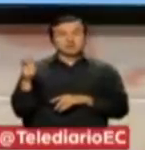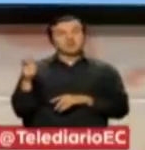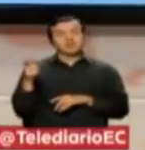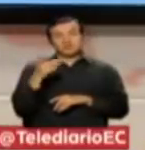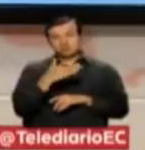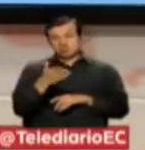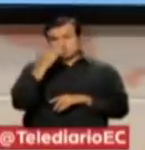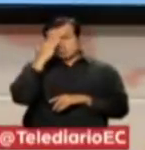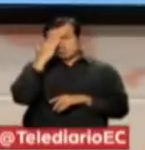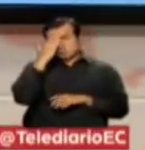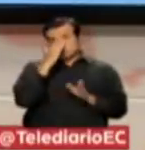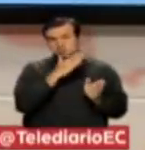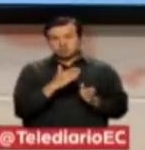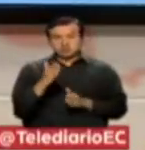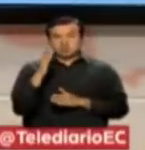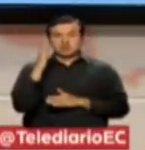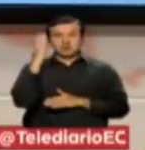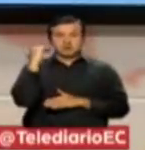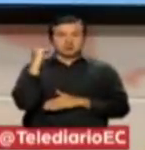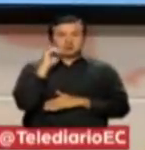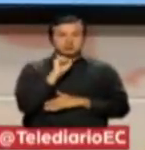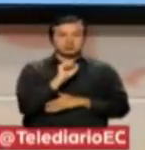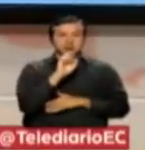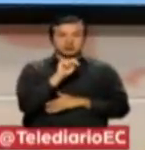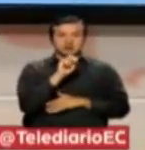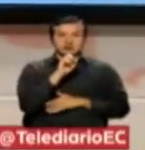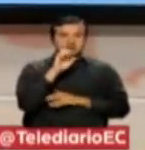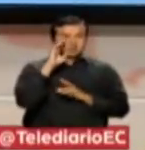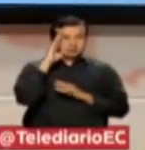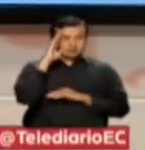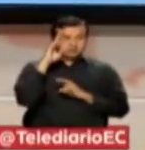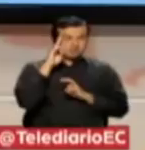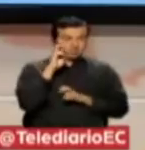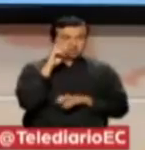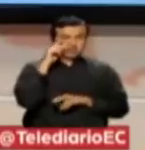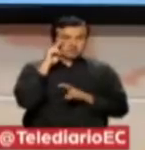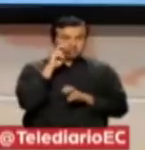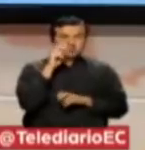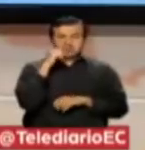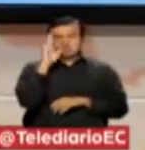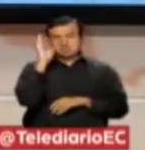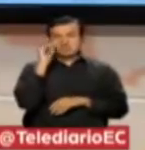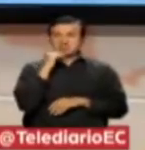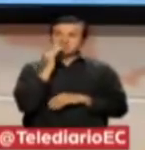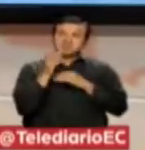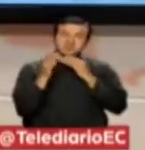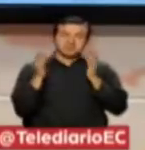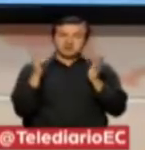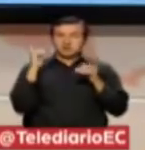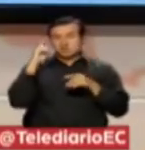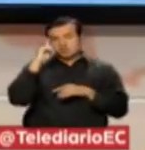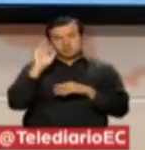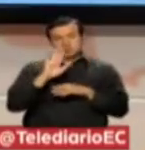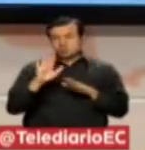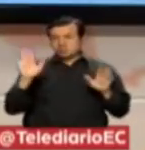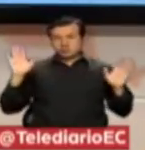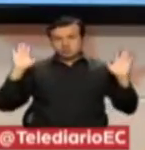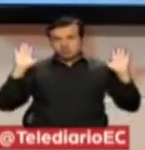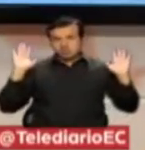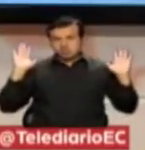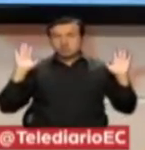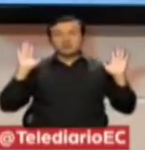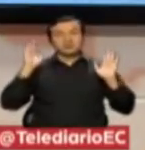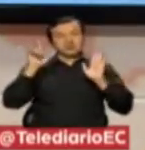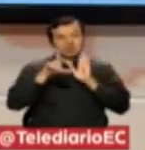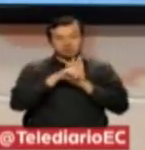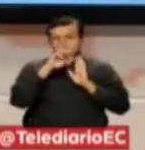¿usted se acuerda cómo funcionaba la SENAIN en el gobierno pasado? ¿Se acuerda cómo funcionaba el gobierno pasado que investigaban sin ningún tipo de orden? Eso no hace este gobierno. Este gobierno lo que hace es cumplir